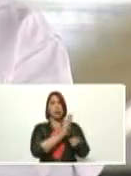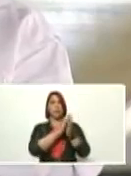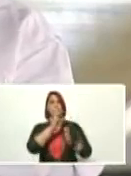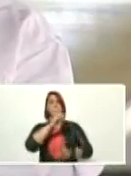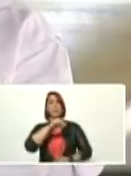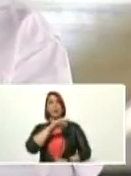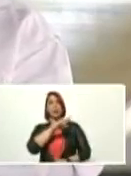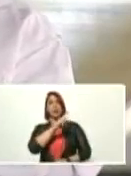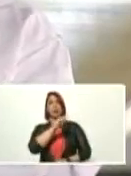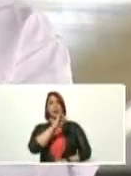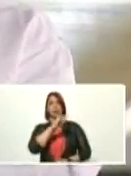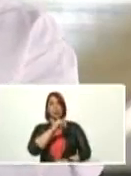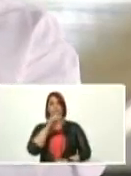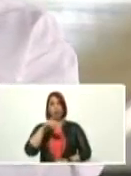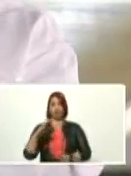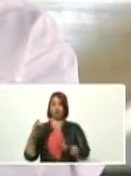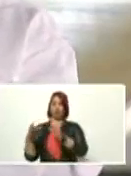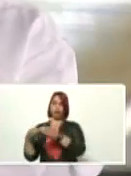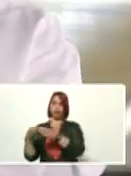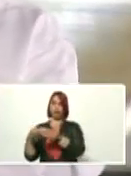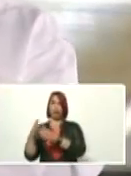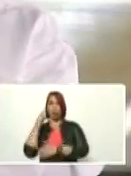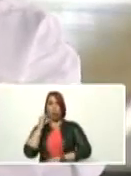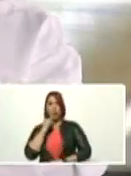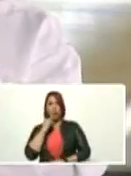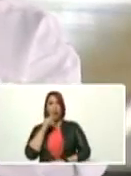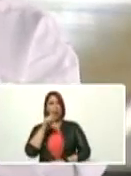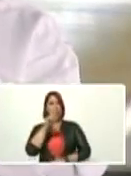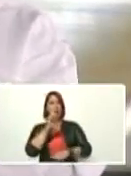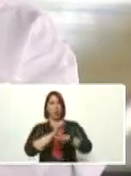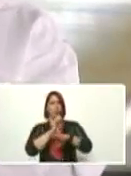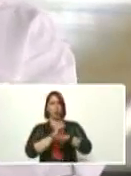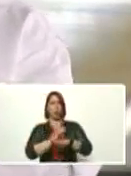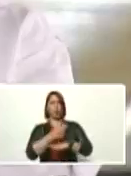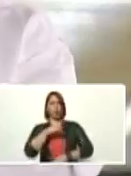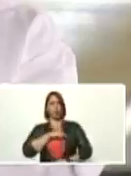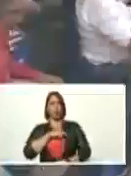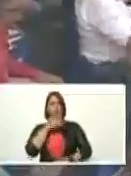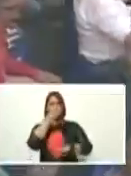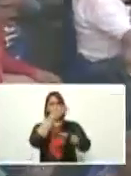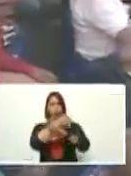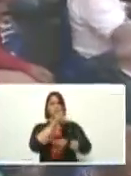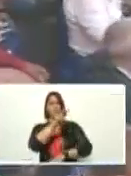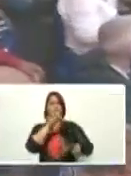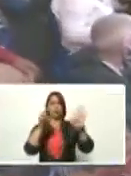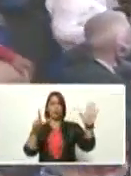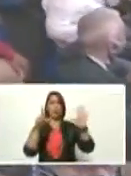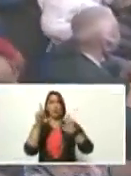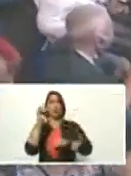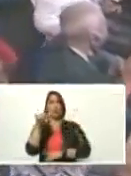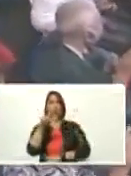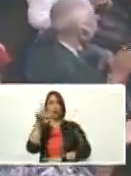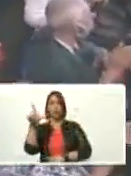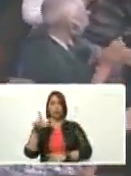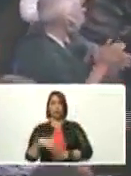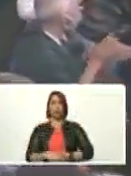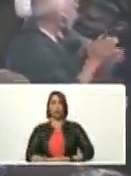y Simón Bolívar, allá en Guayaquil. Allá estaremos en Guayaquil el 26 de julio también.